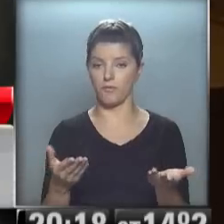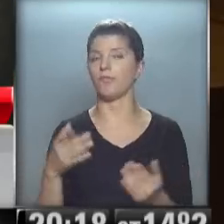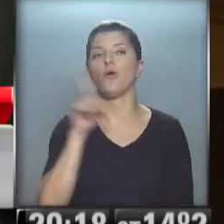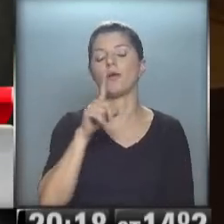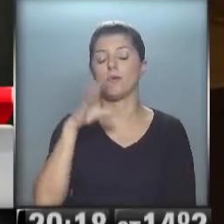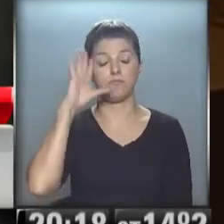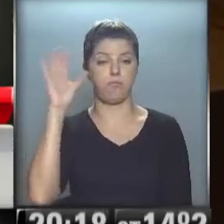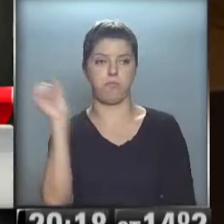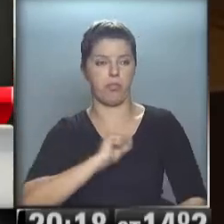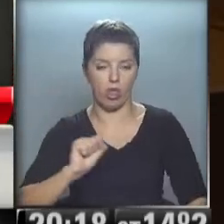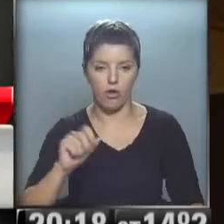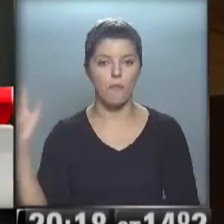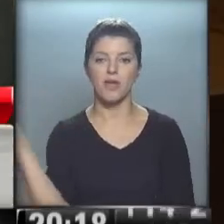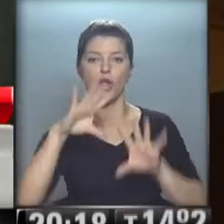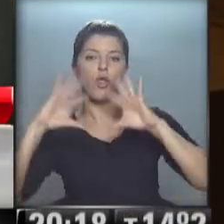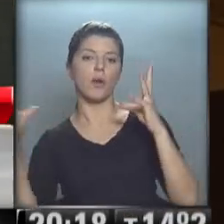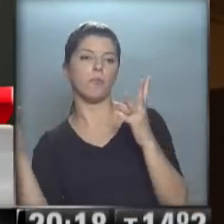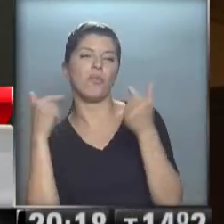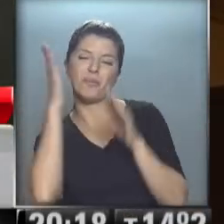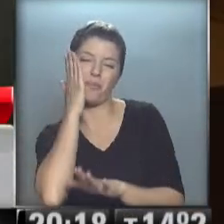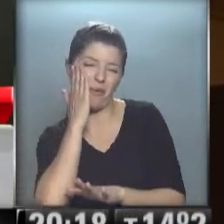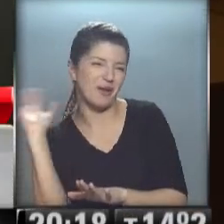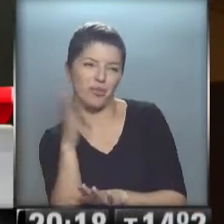repente todo el mundo se va a convertir en ángeles,